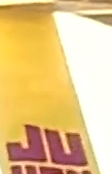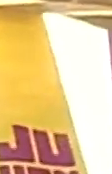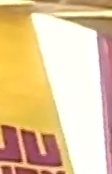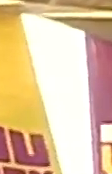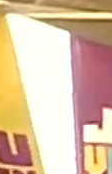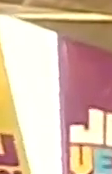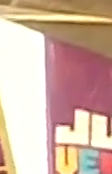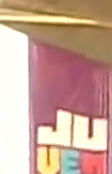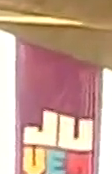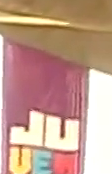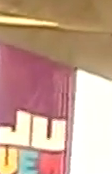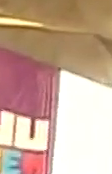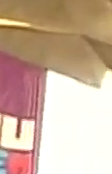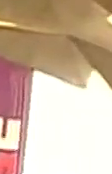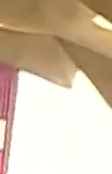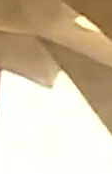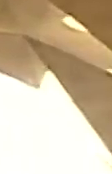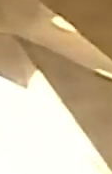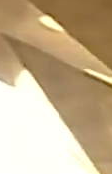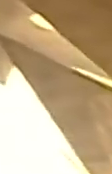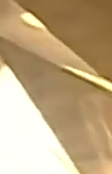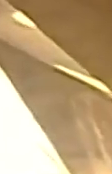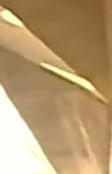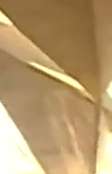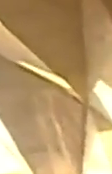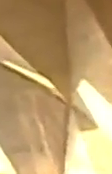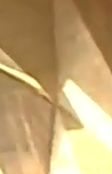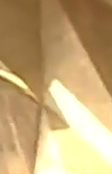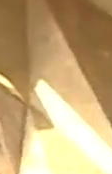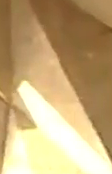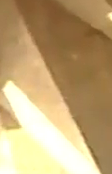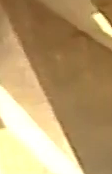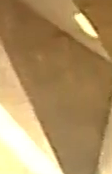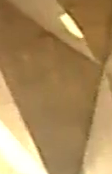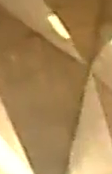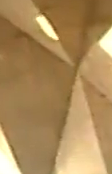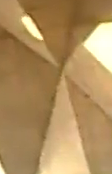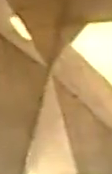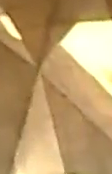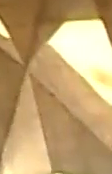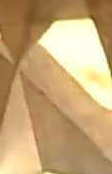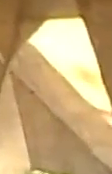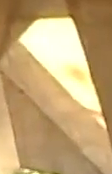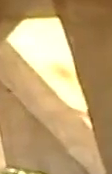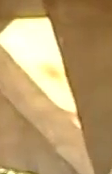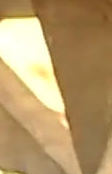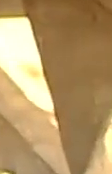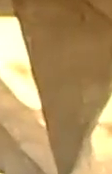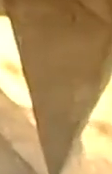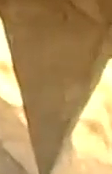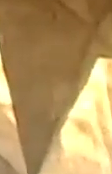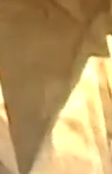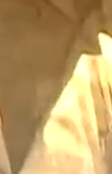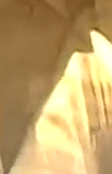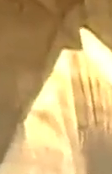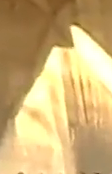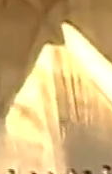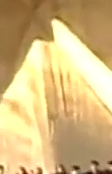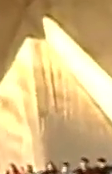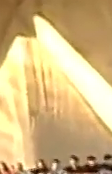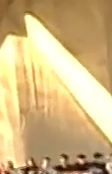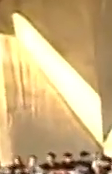Gracias, Rodicelli, por este contacto. Nos encontramos en vivo directo desde el Parque Dalí Primera, ubicado en la parroquia Sucre